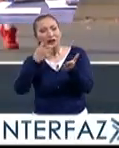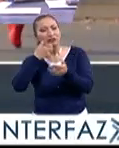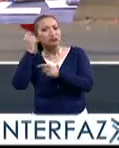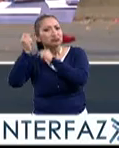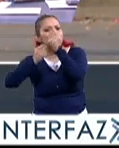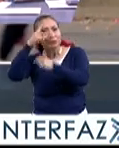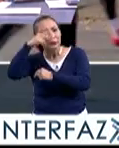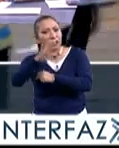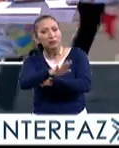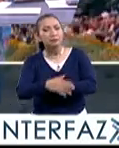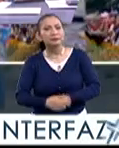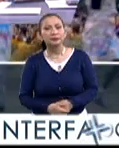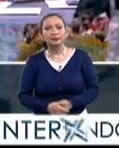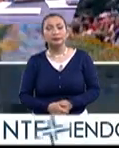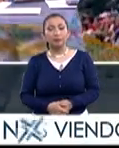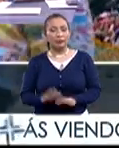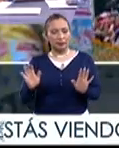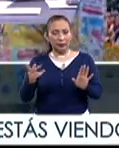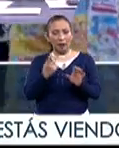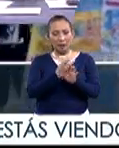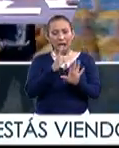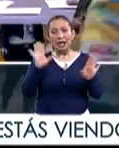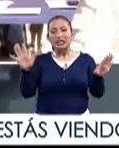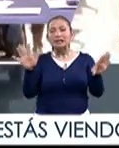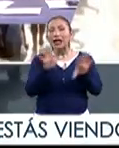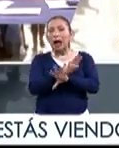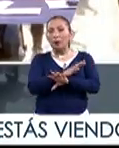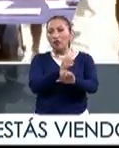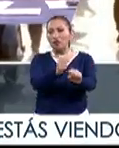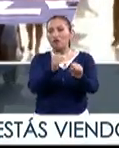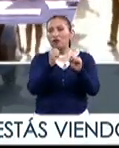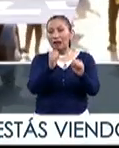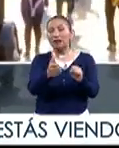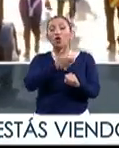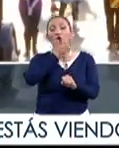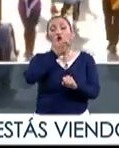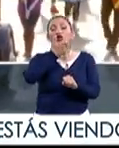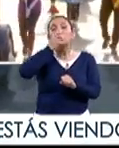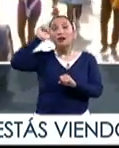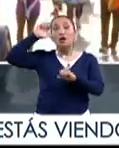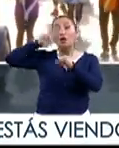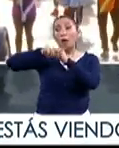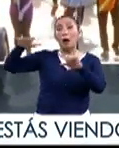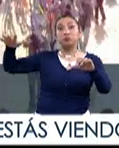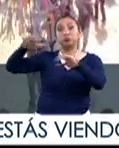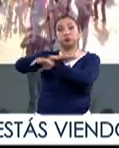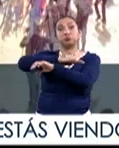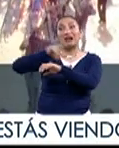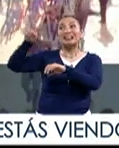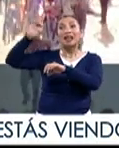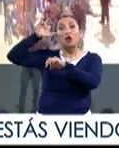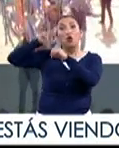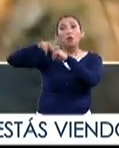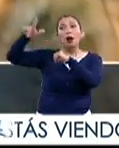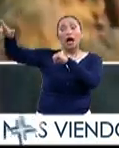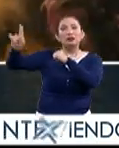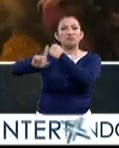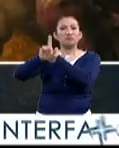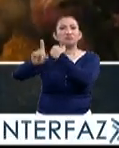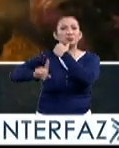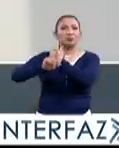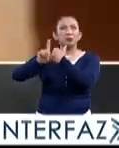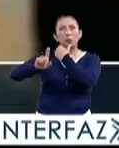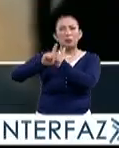tradiciones mexicanas? Lo que sucede es que hay un cambio muy fuerte de las costumbres en Europa. Y en Europa hay una